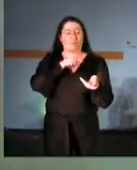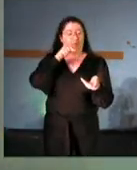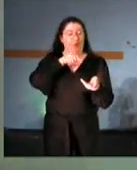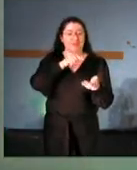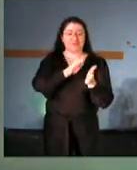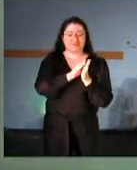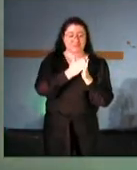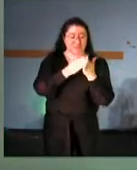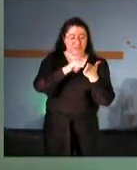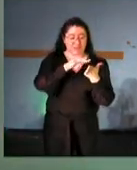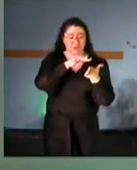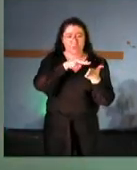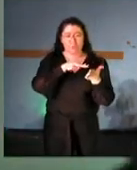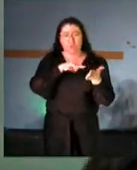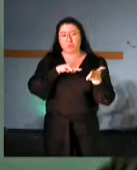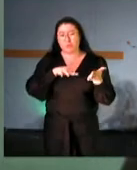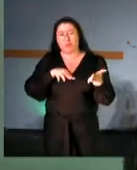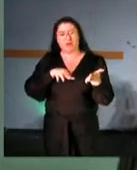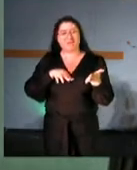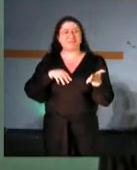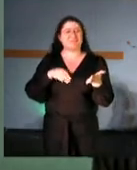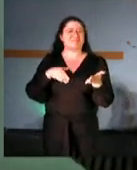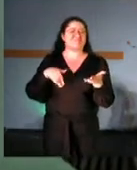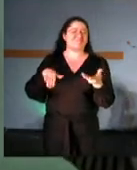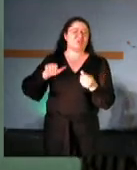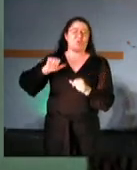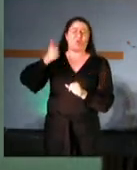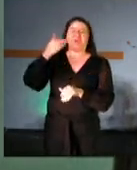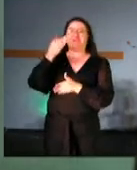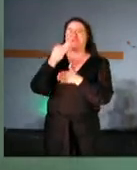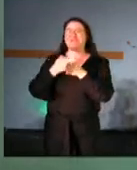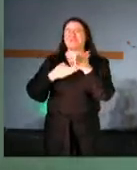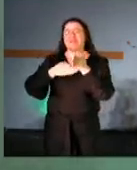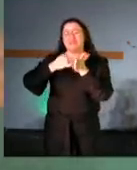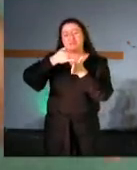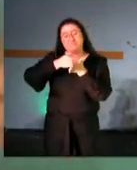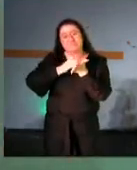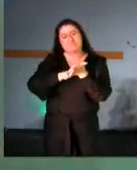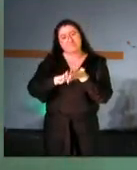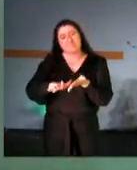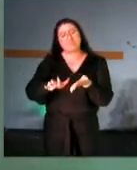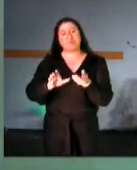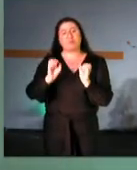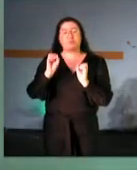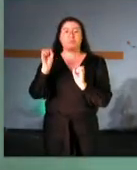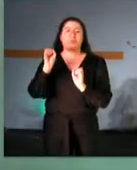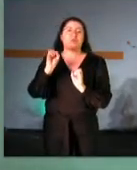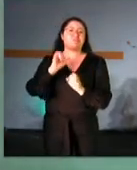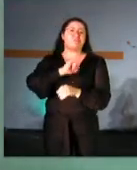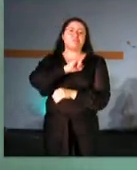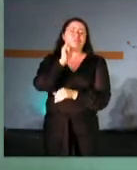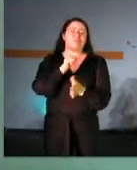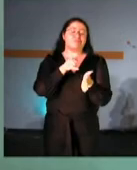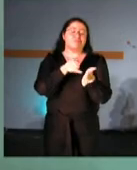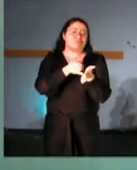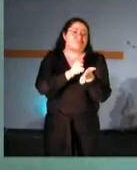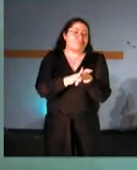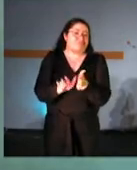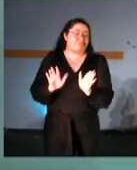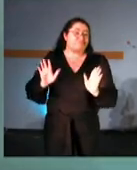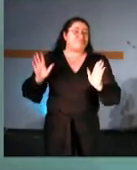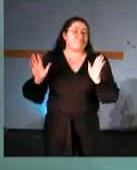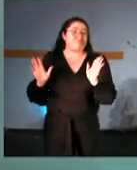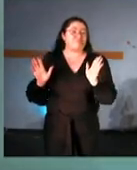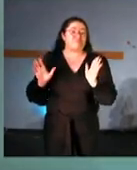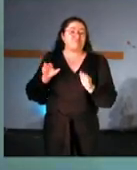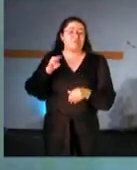las miles y miles de páginas que no se han publicado y que quizás nunca se van a imprimir, en la que